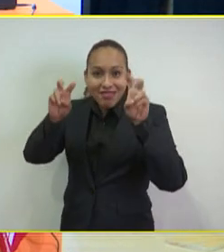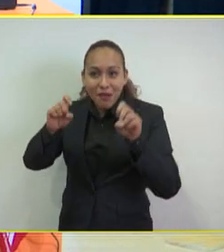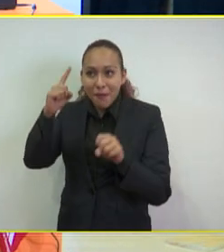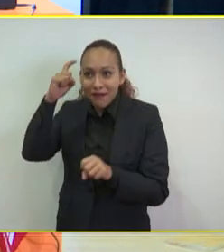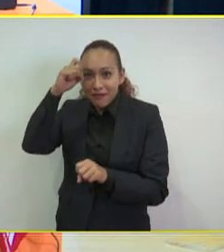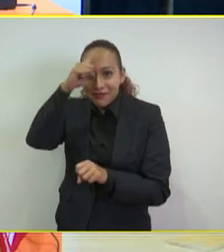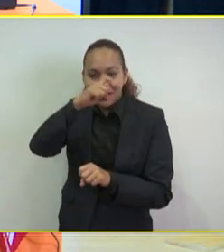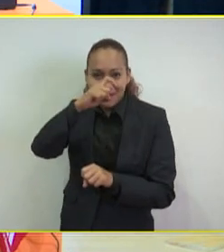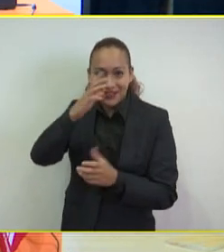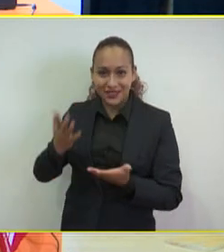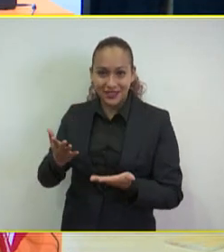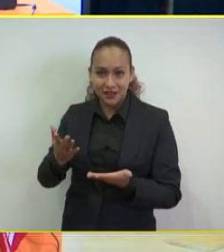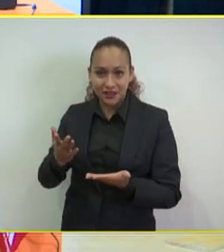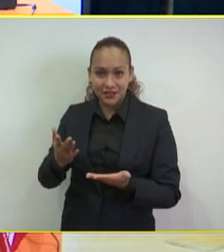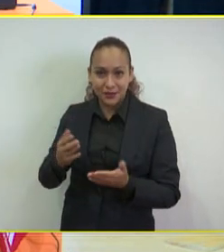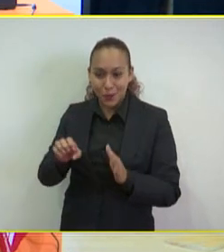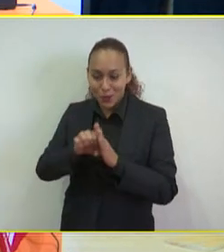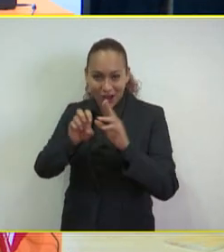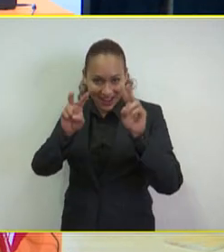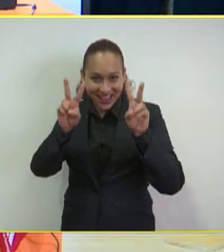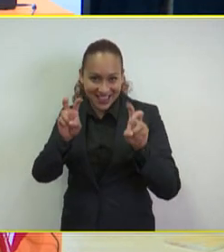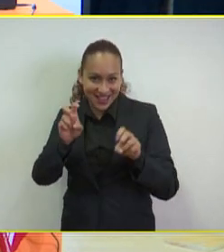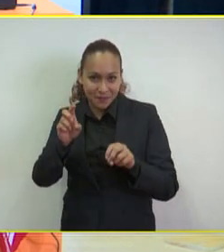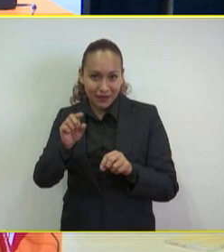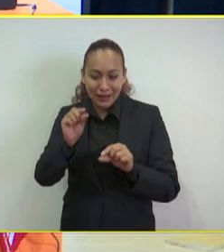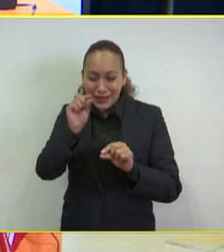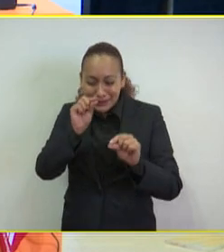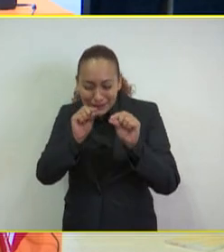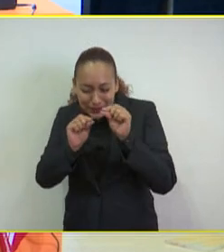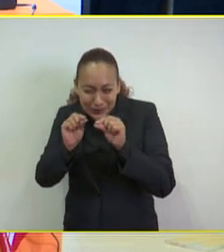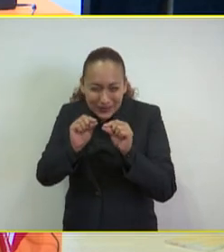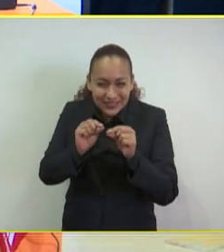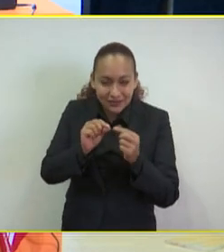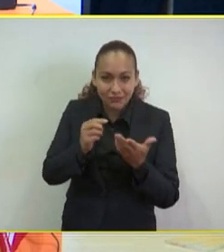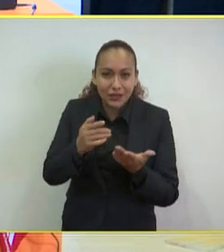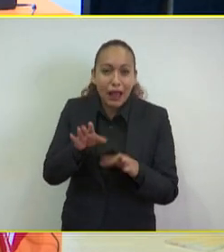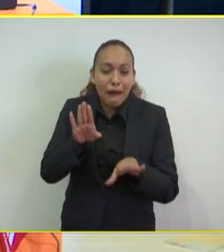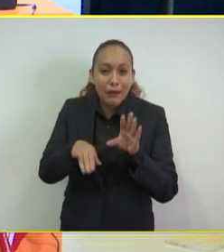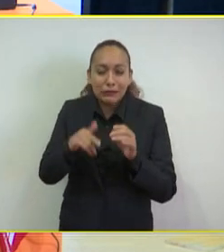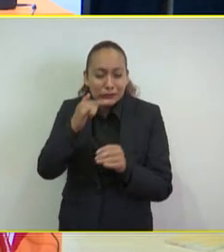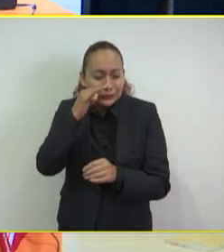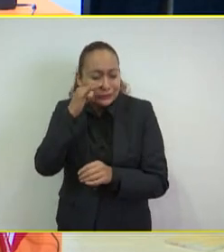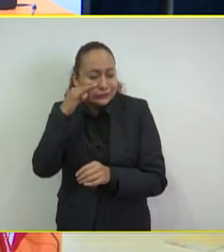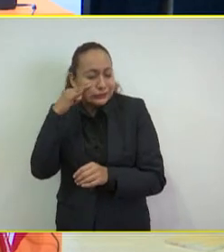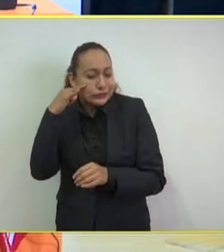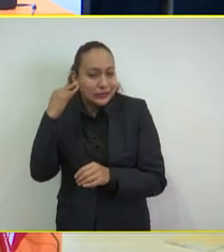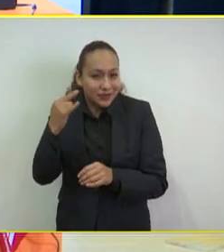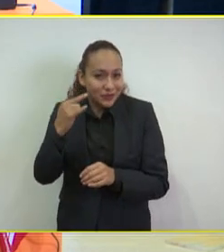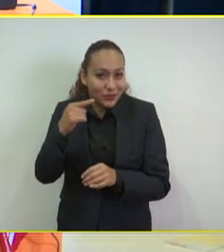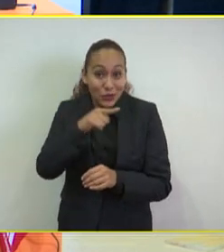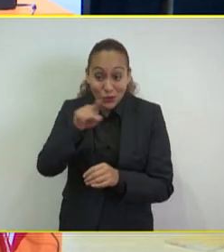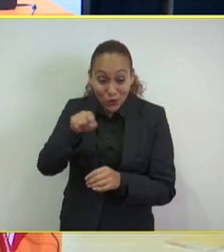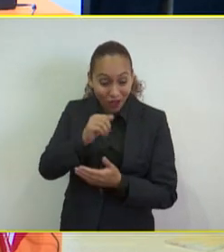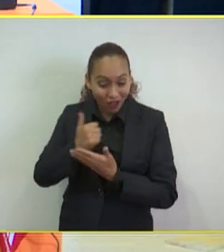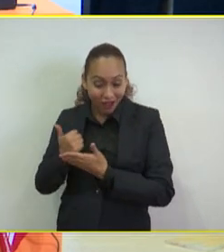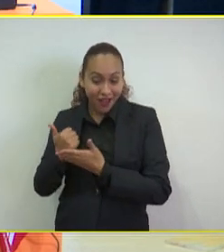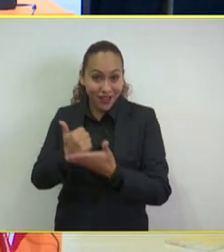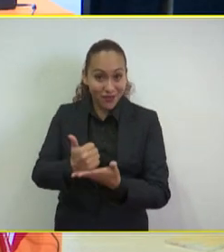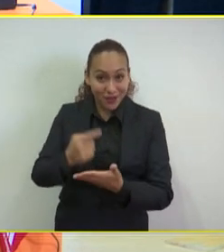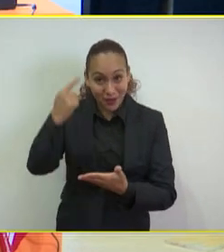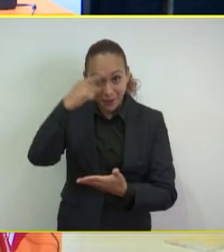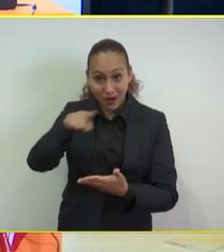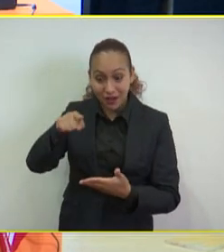se ve. Los microorganismos son invisibles para todos nosotros, ¿no? Y ustedes lograron llegar y hacer